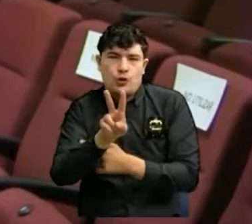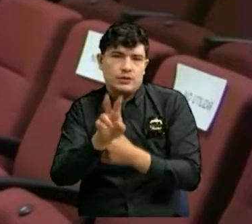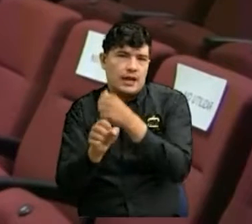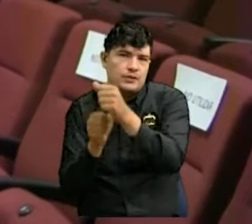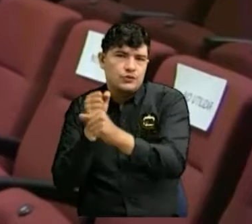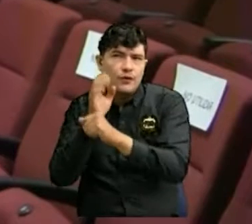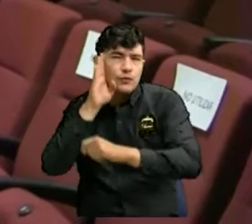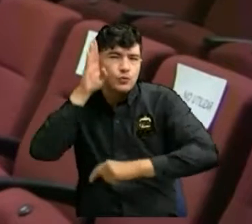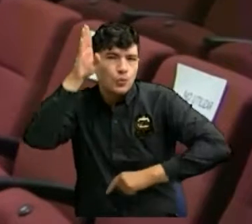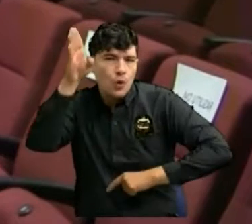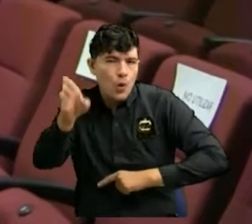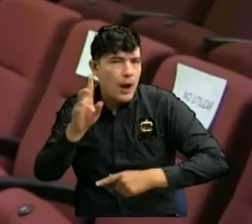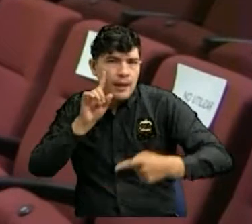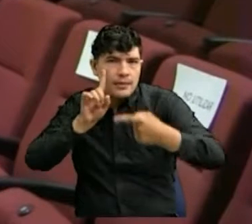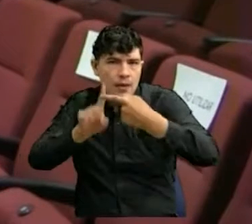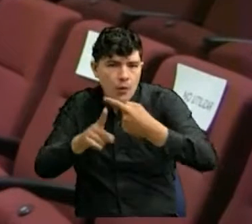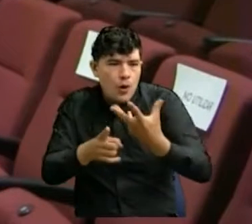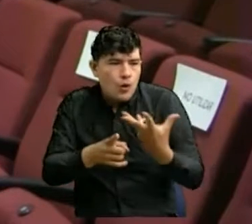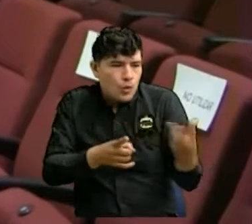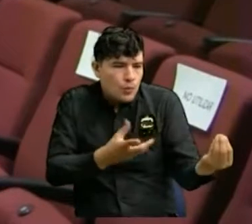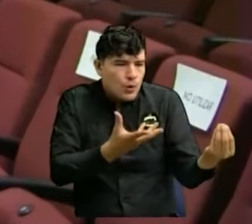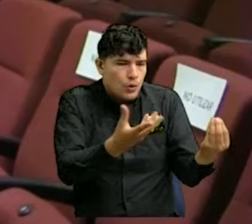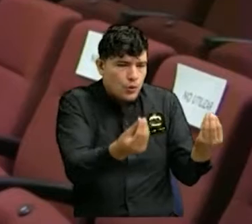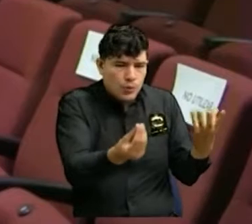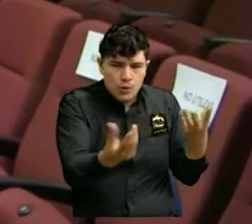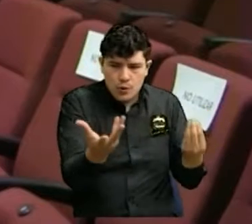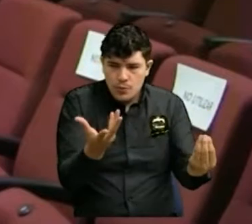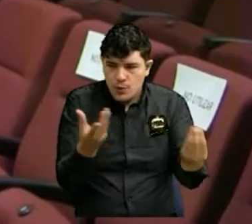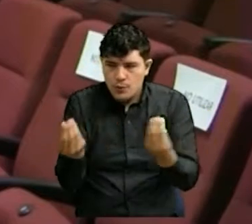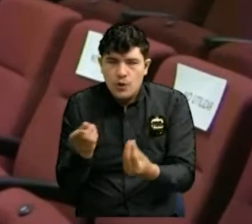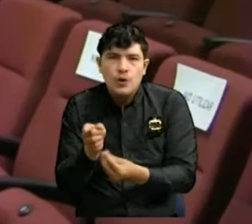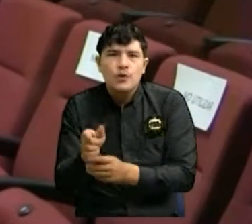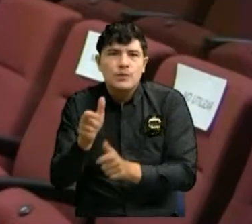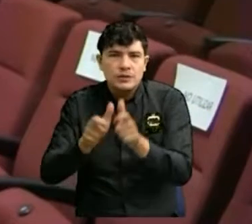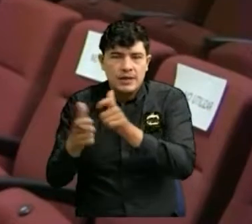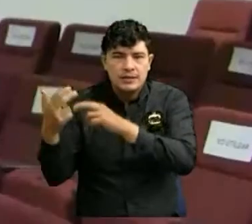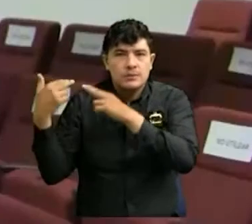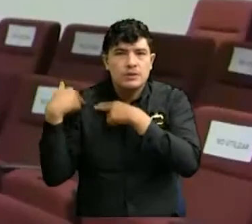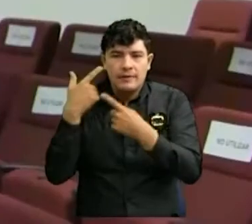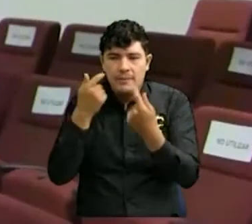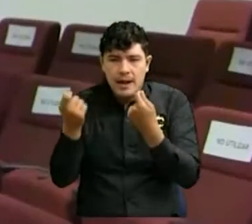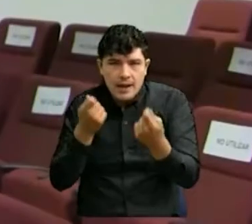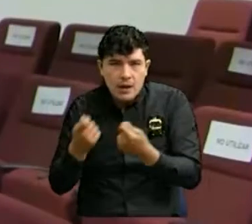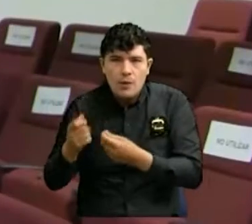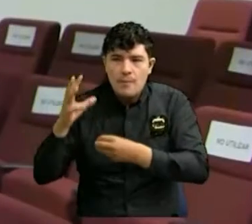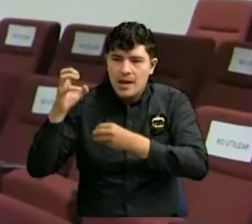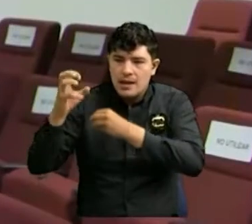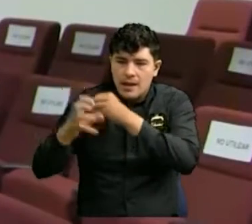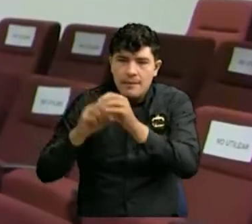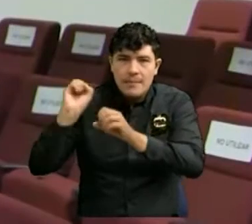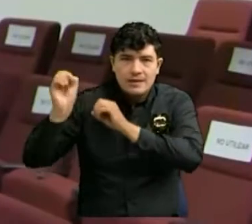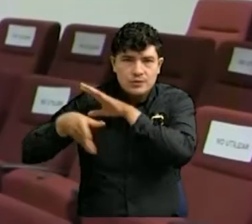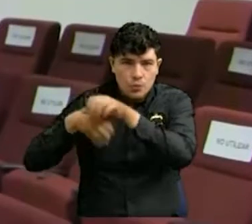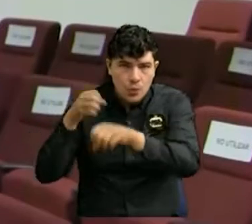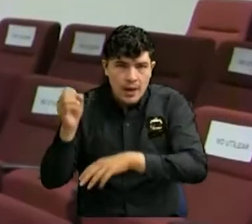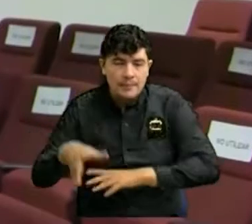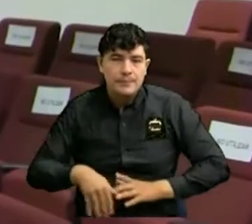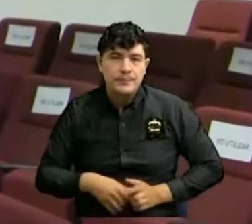para solucionar el manejo de los residuos sólidos en barbosa se tocaron varios temas